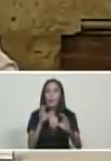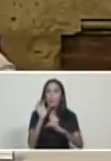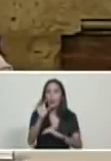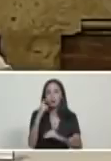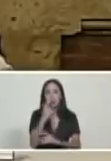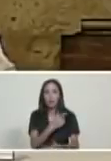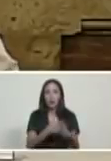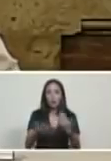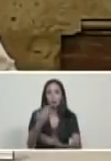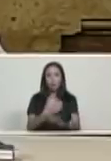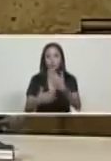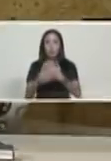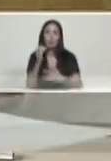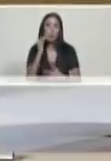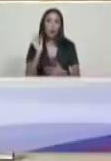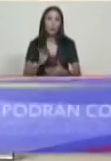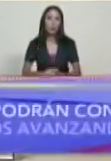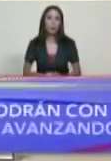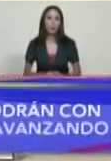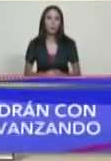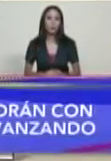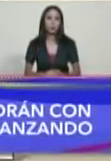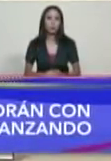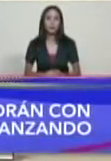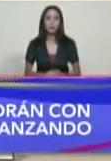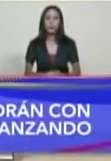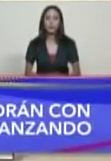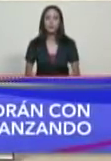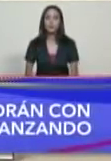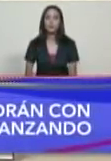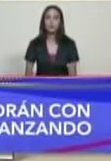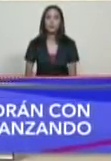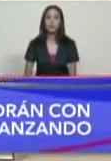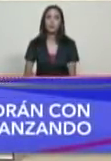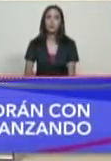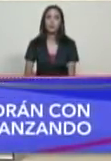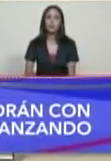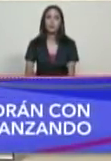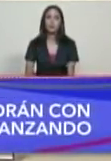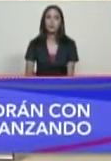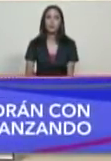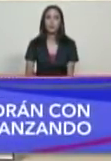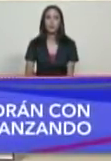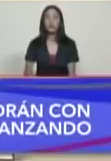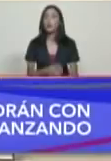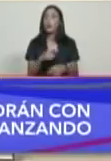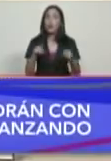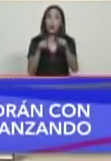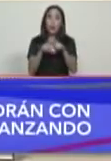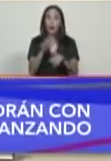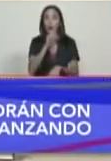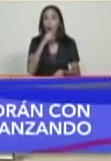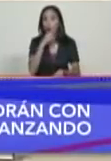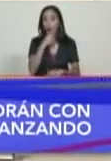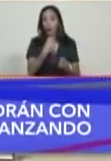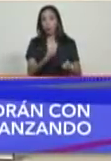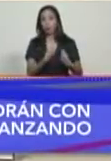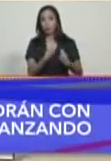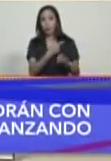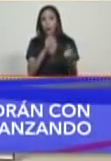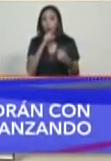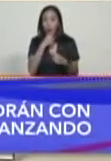Patria. Así por el estilo, mis queridos pensionados y pensionadas del